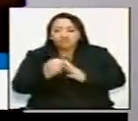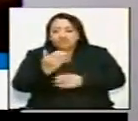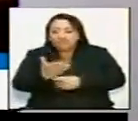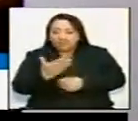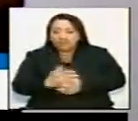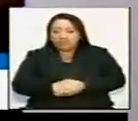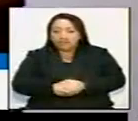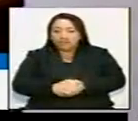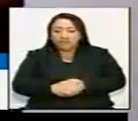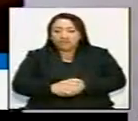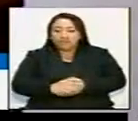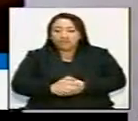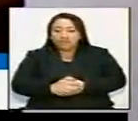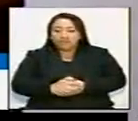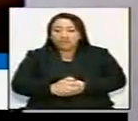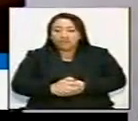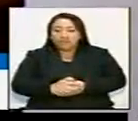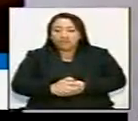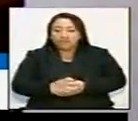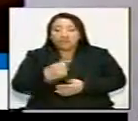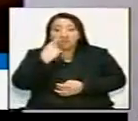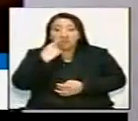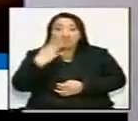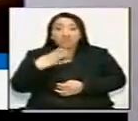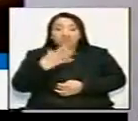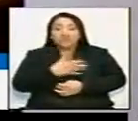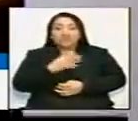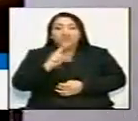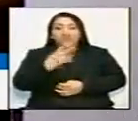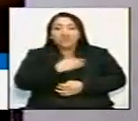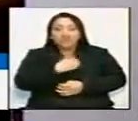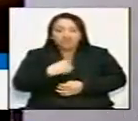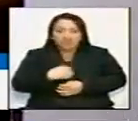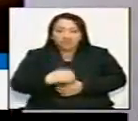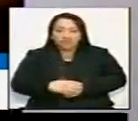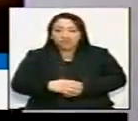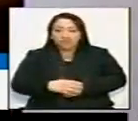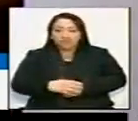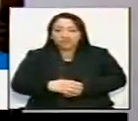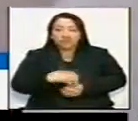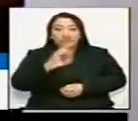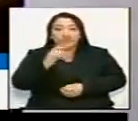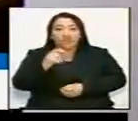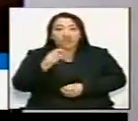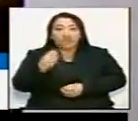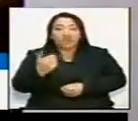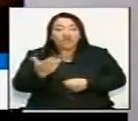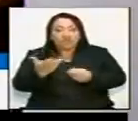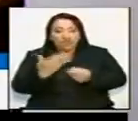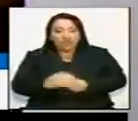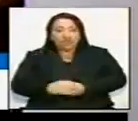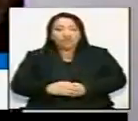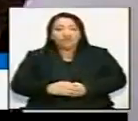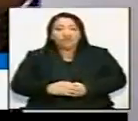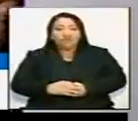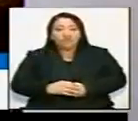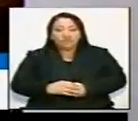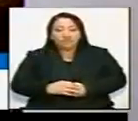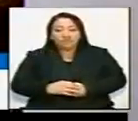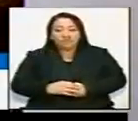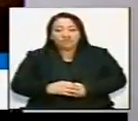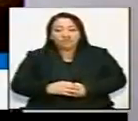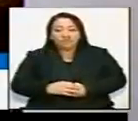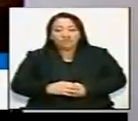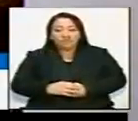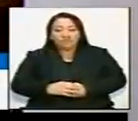ahora al señor viceministro Michel Canta que nos dé el punto de partida